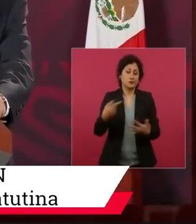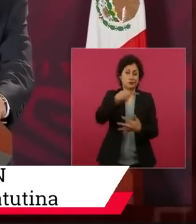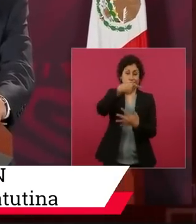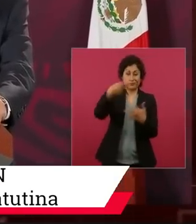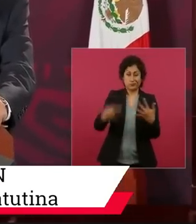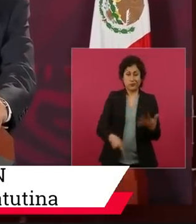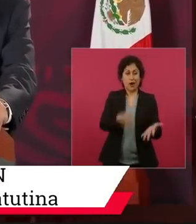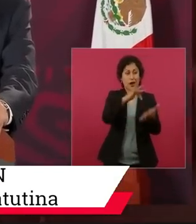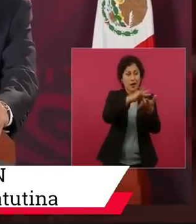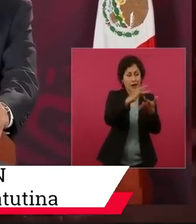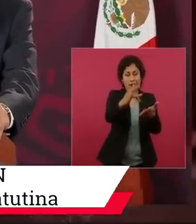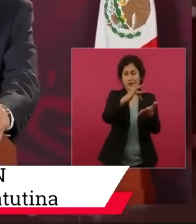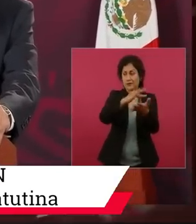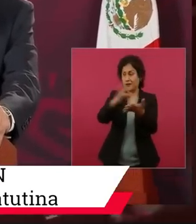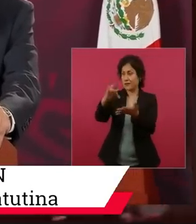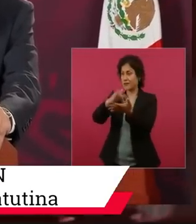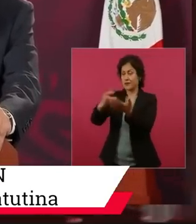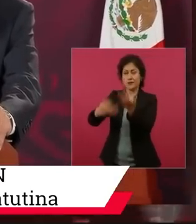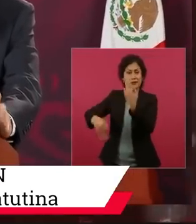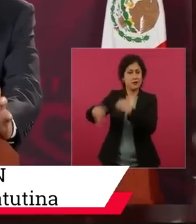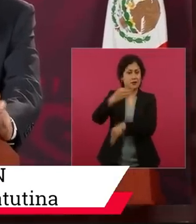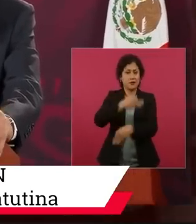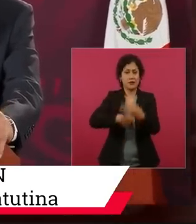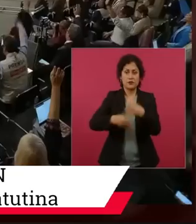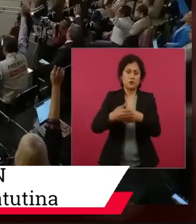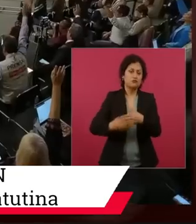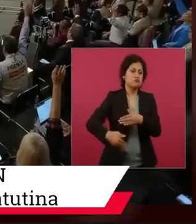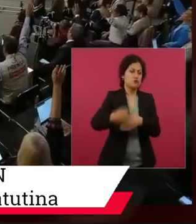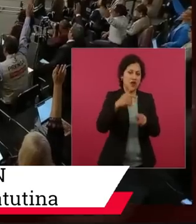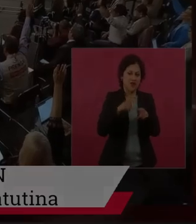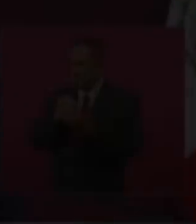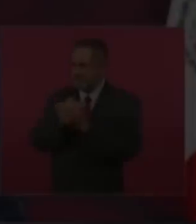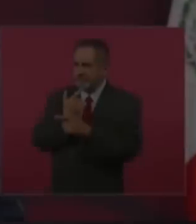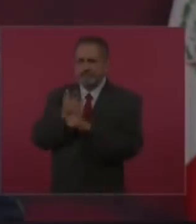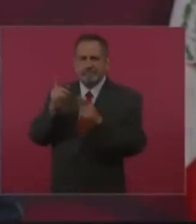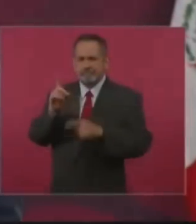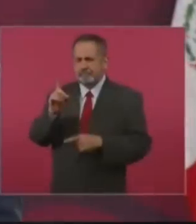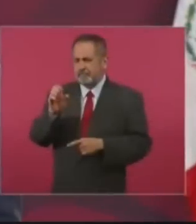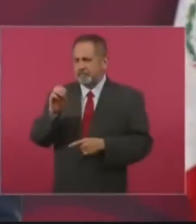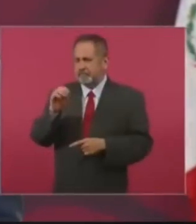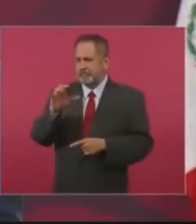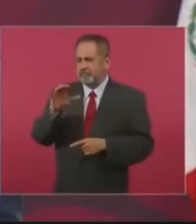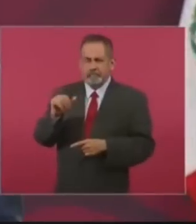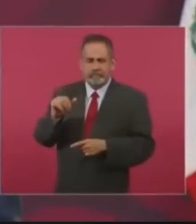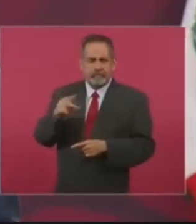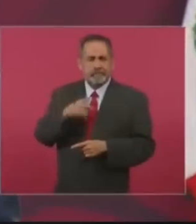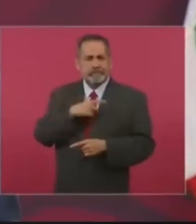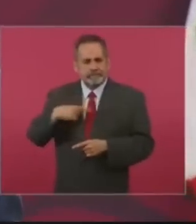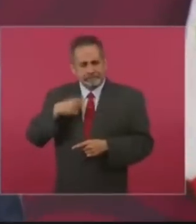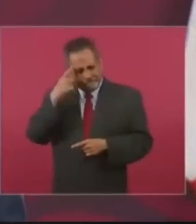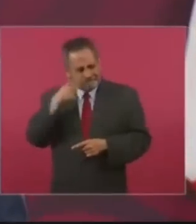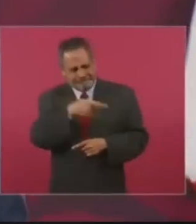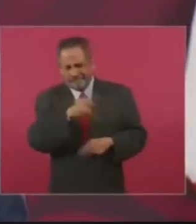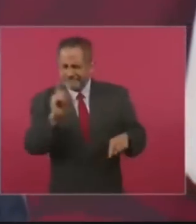este punto de cómo se debe de avanzar en la democracia mexicana necesitamos desterrar